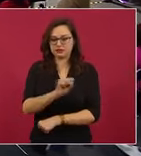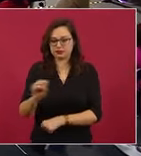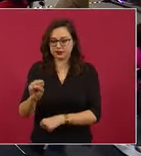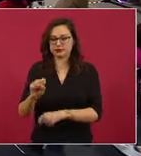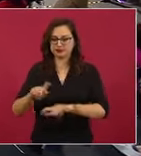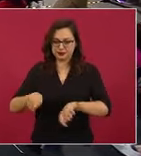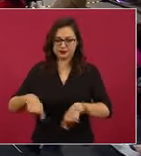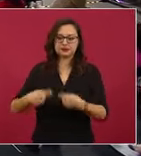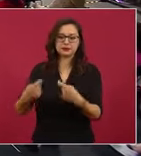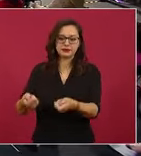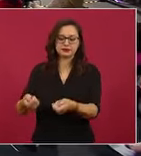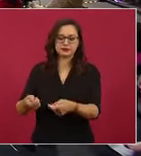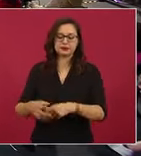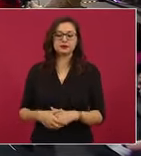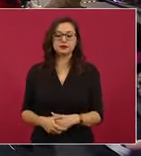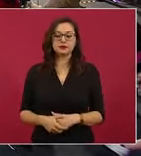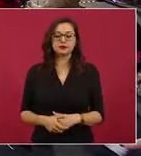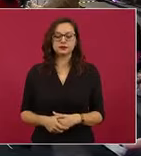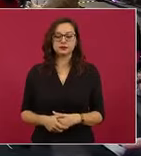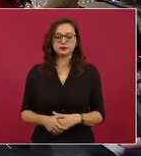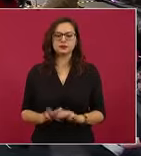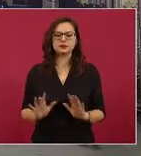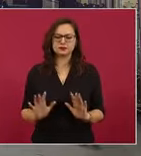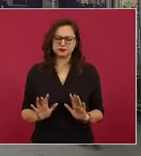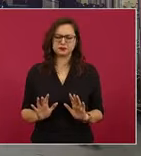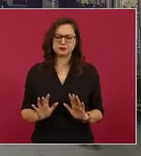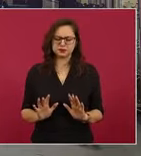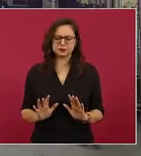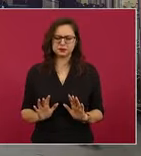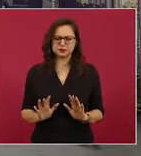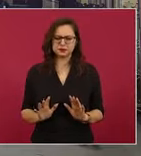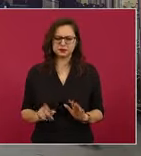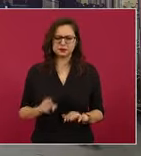seguridad social. Pero de todas maneras,